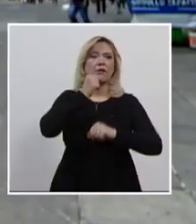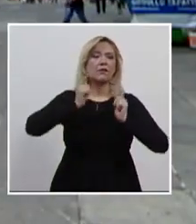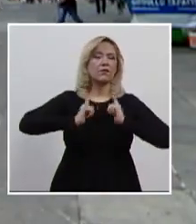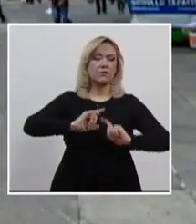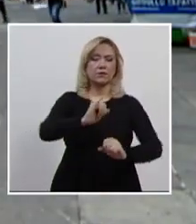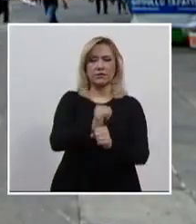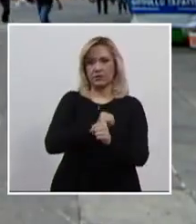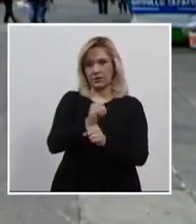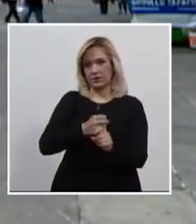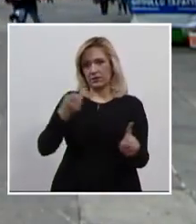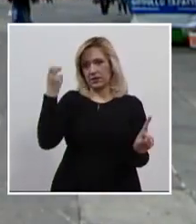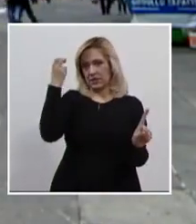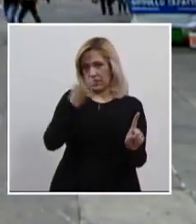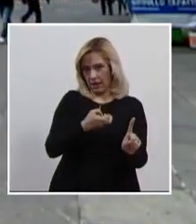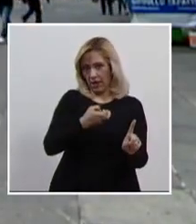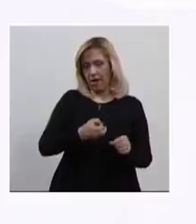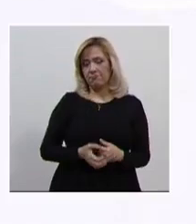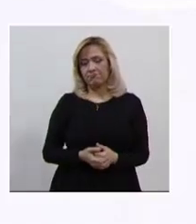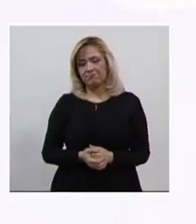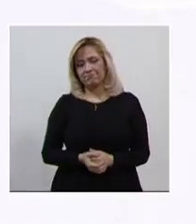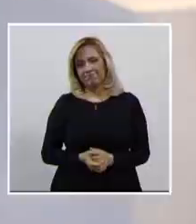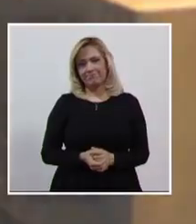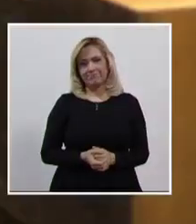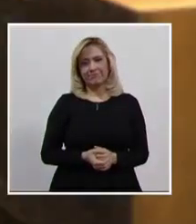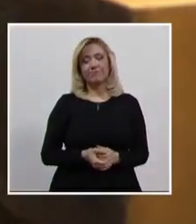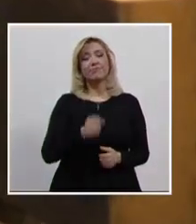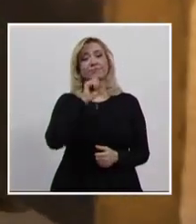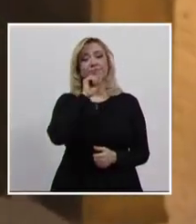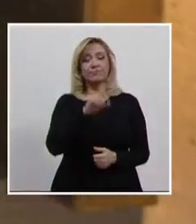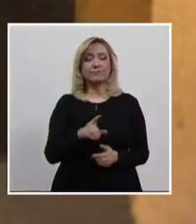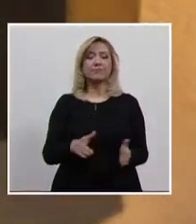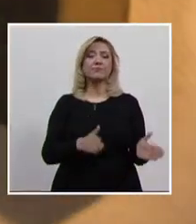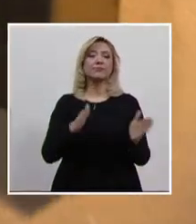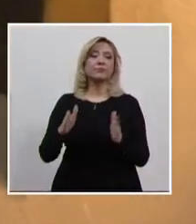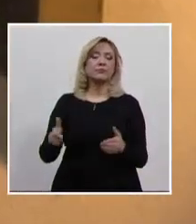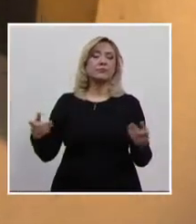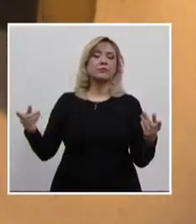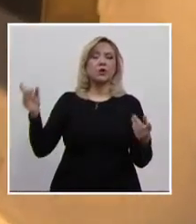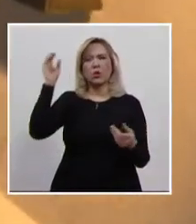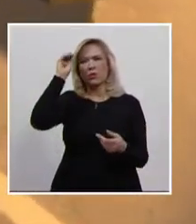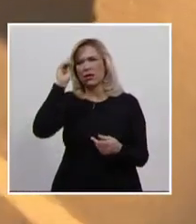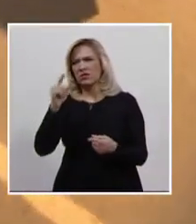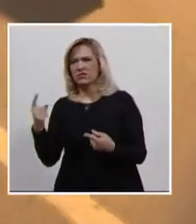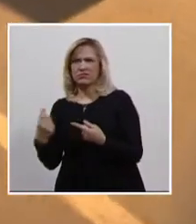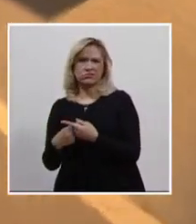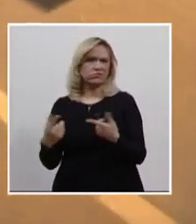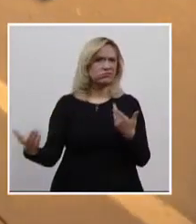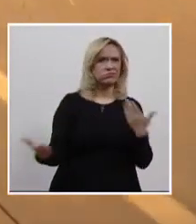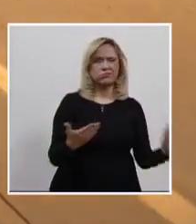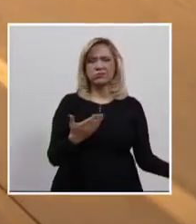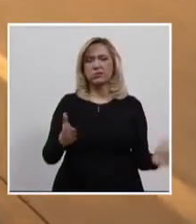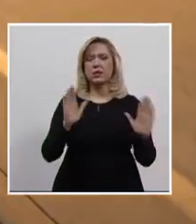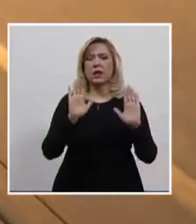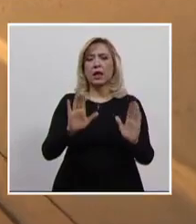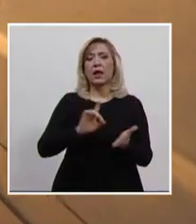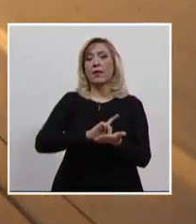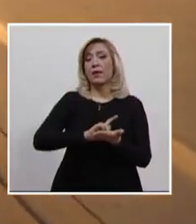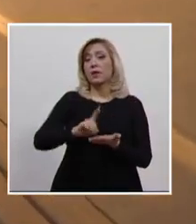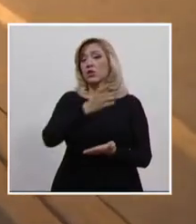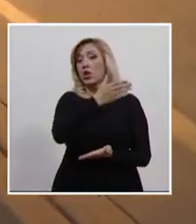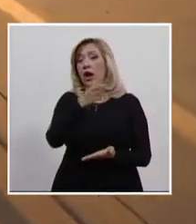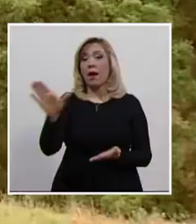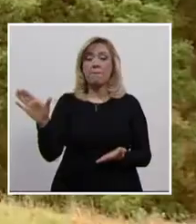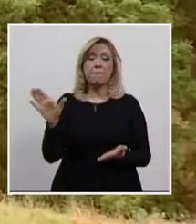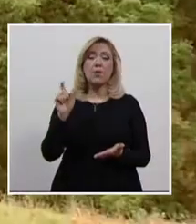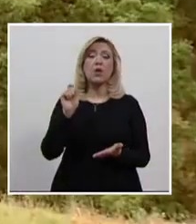la creación de dicha fiscalía. Al resolver una contradicción de criterios, determinó que los sujetos individuales de derechos agrarios,